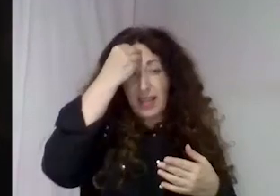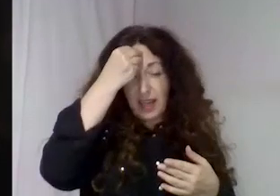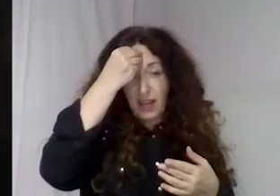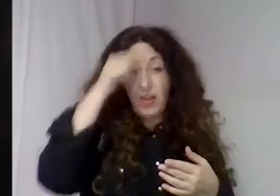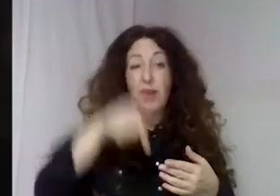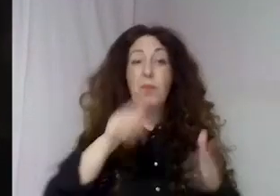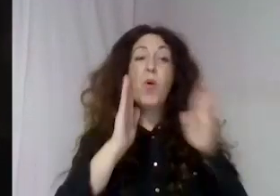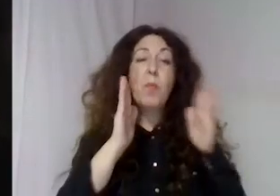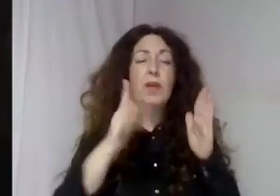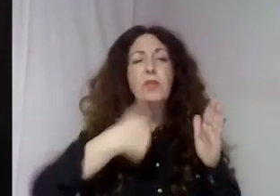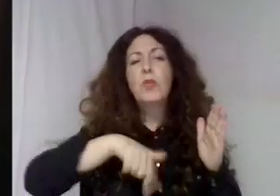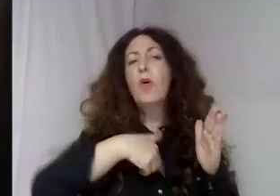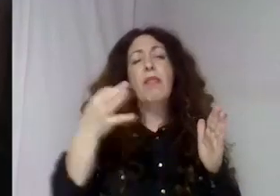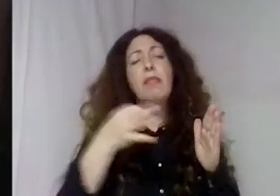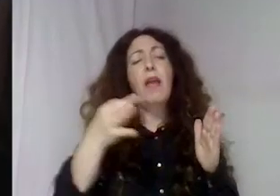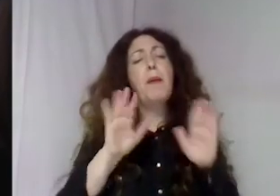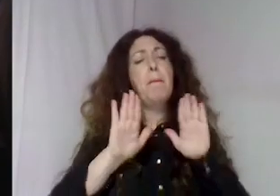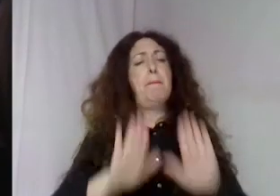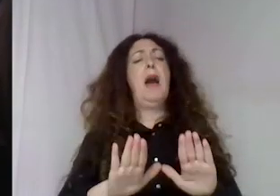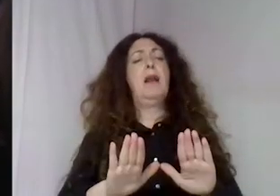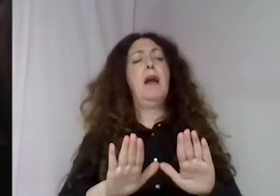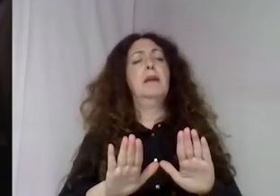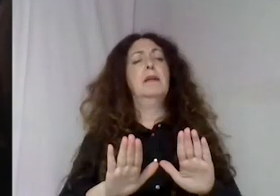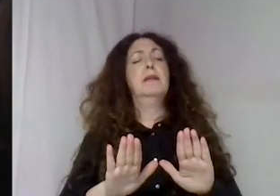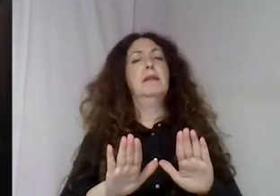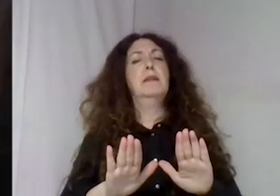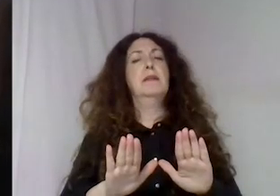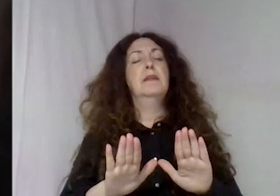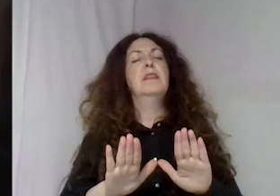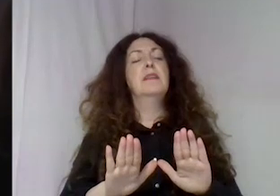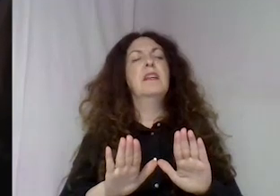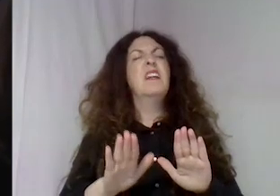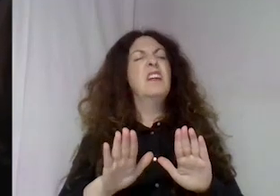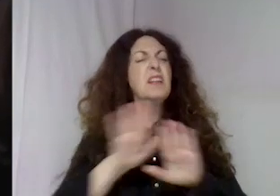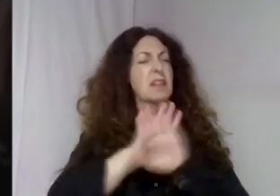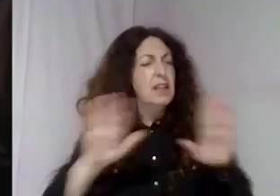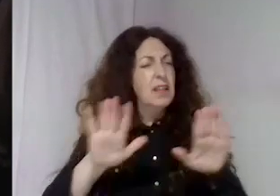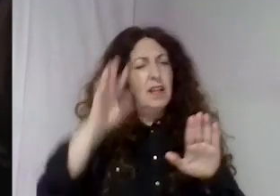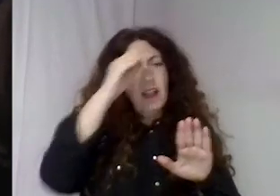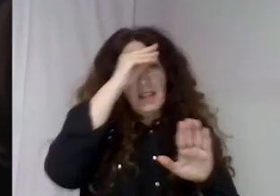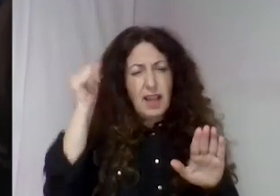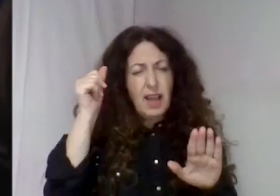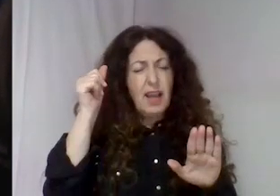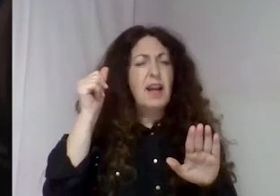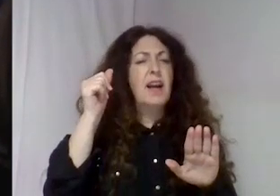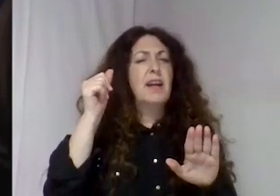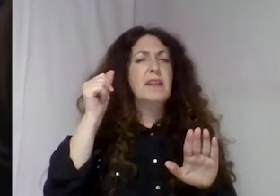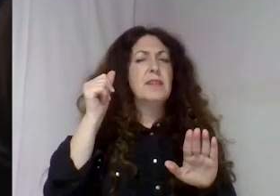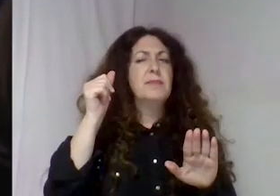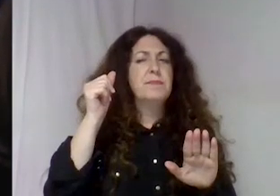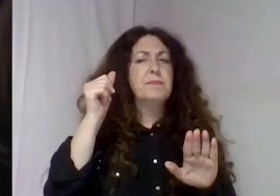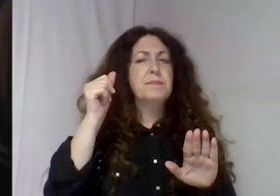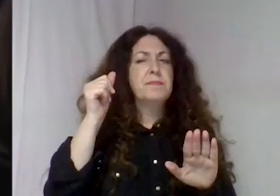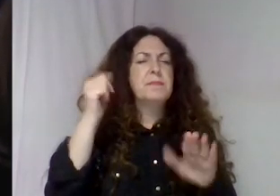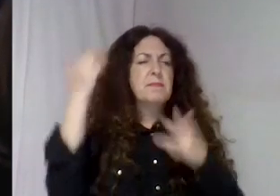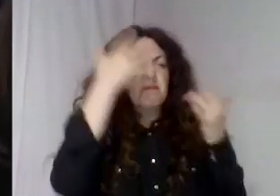estamos en una gran crisis. Crisis, os recuerdo que desde el punto de vista, es una palabra que tiene su